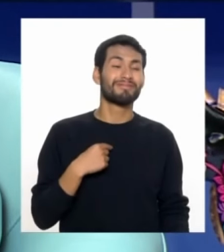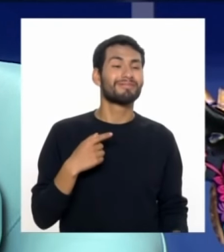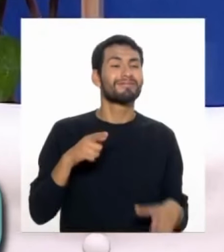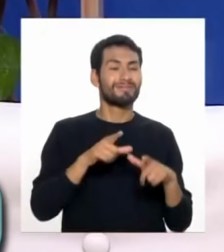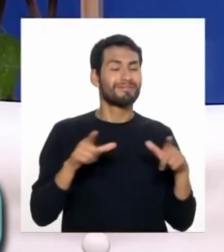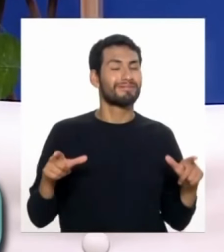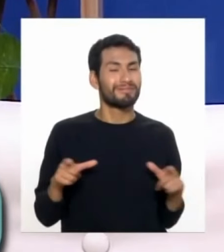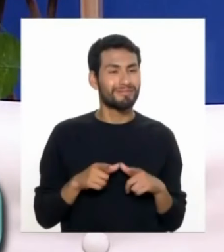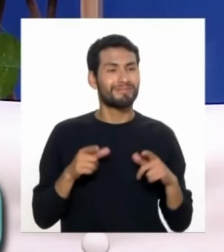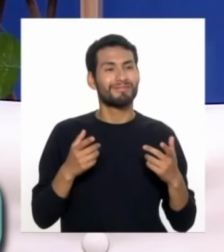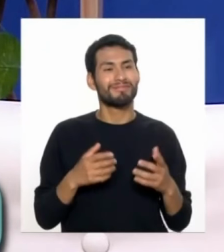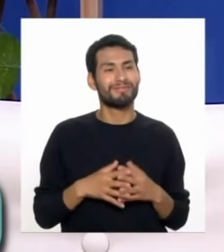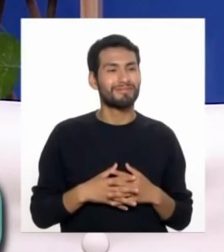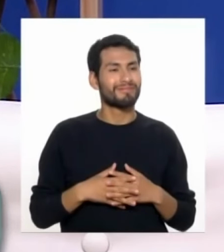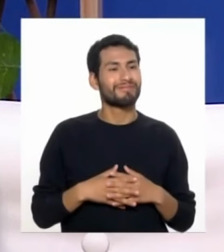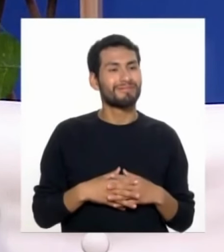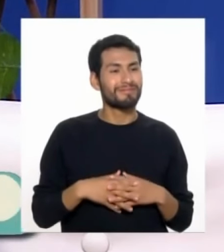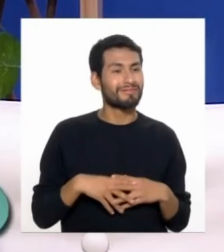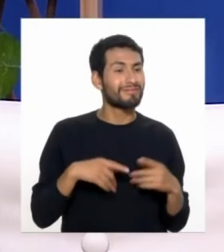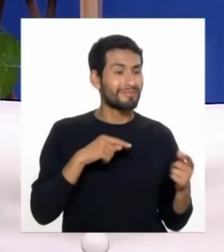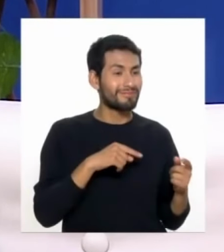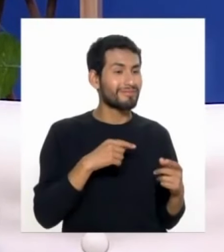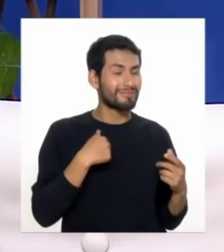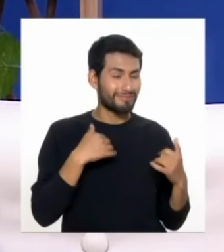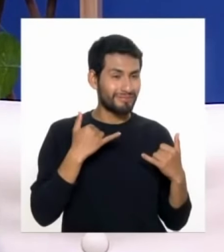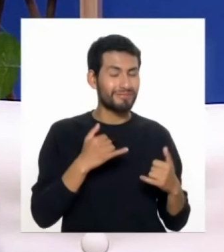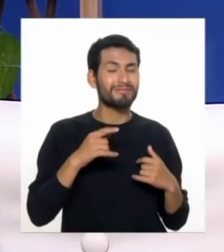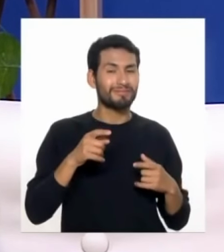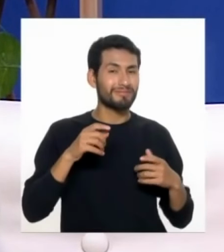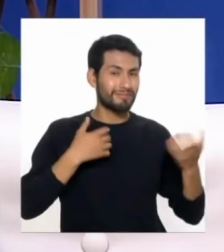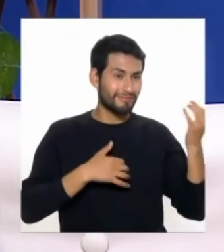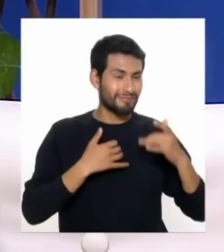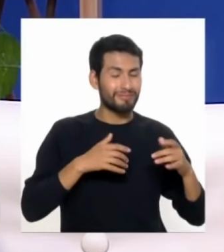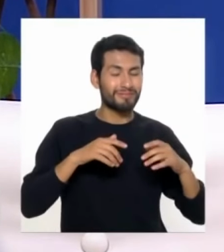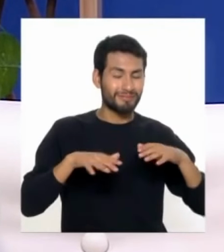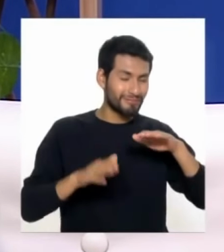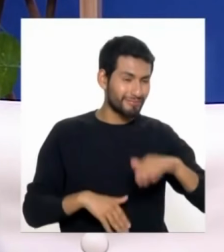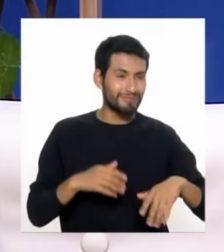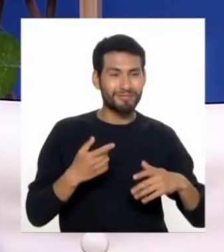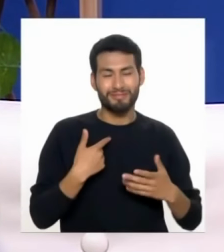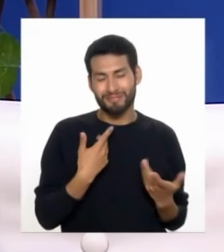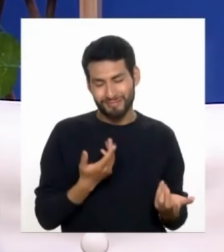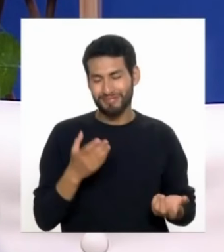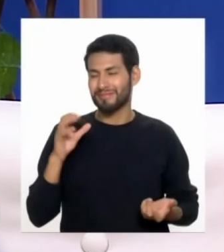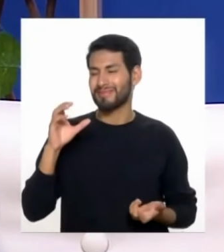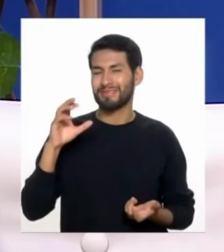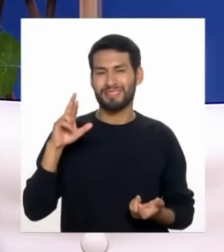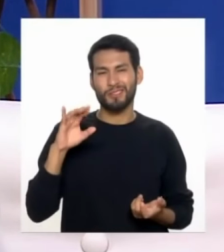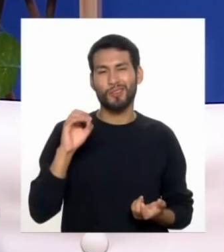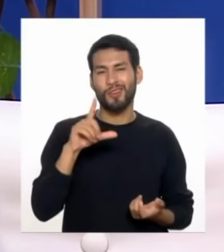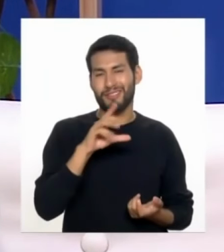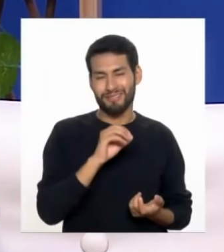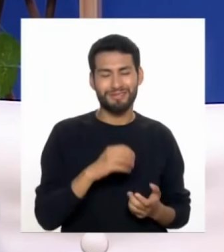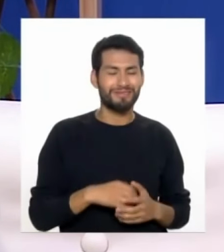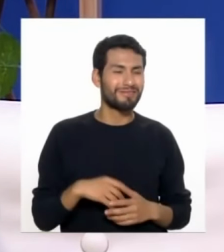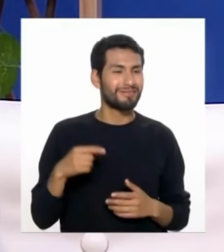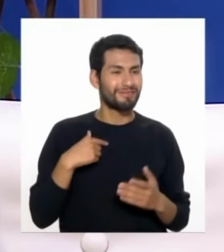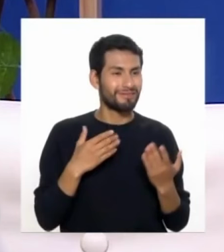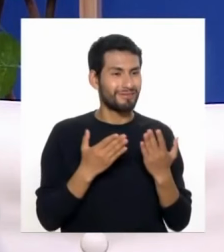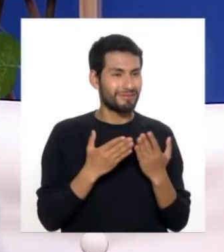barrio popular, criollo, en Barrios Altos. Criollo. Entonces, desde el